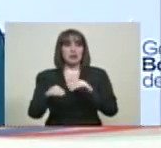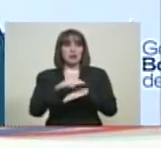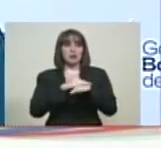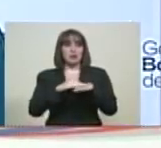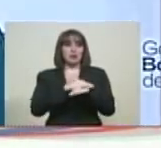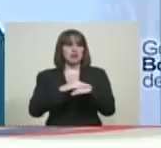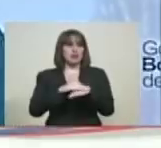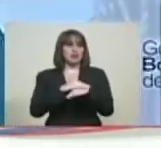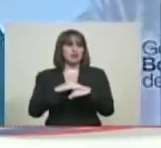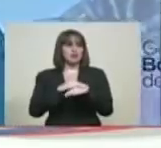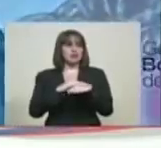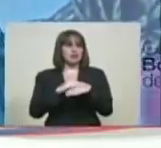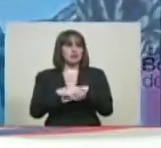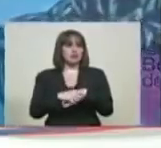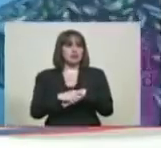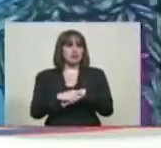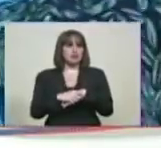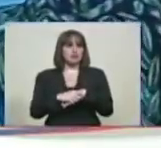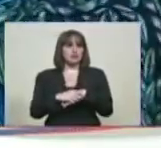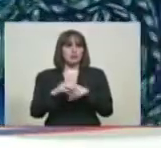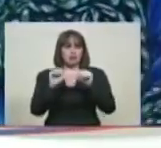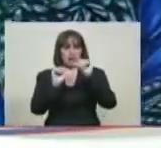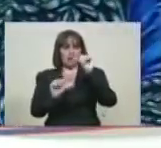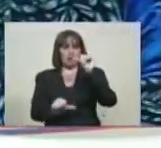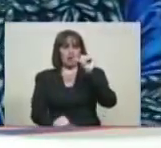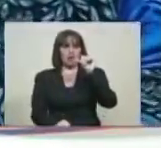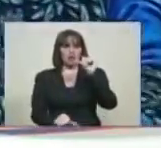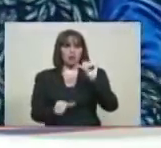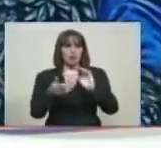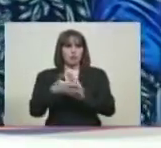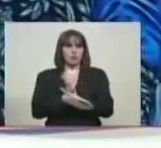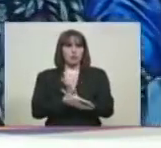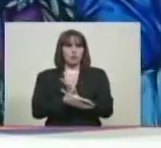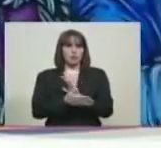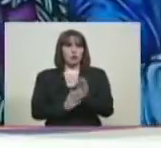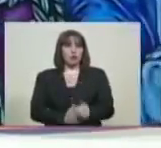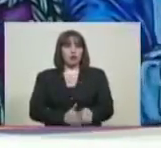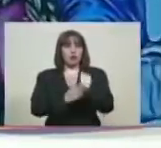a un largo listado de líderes opositores